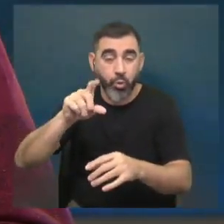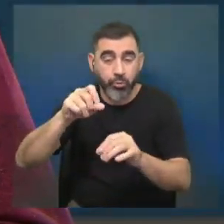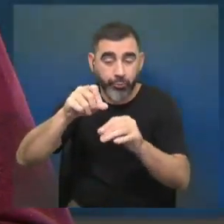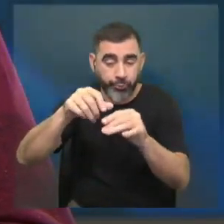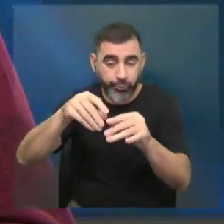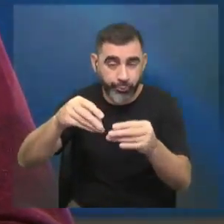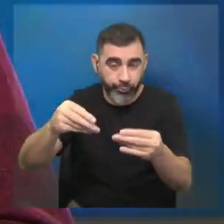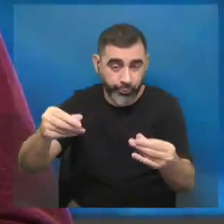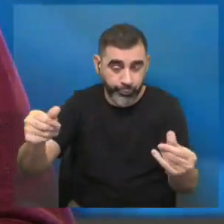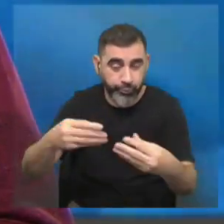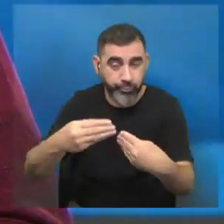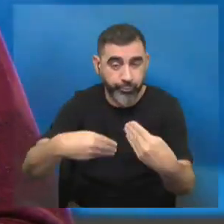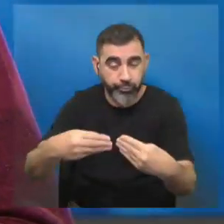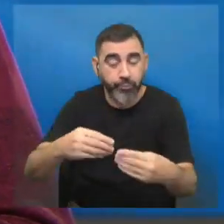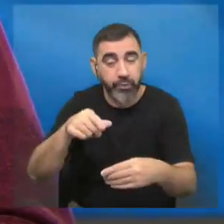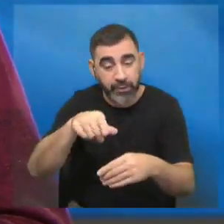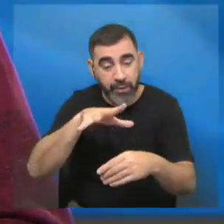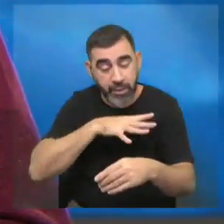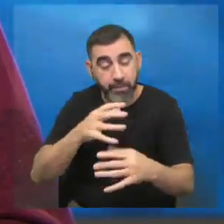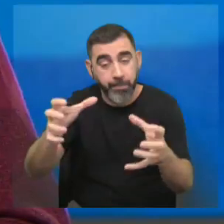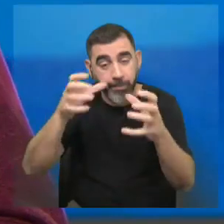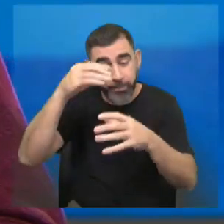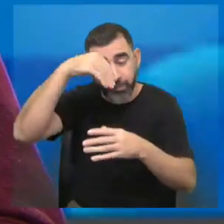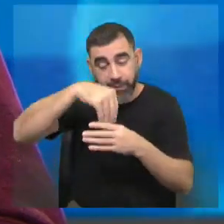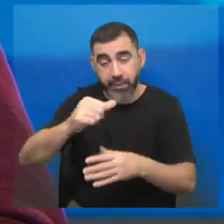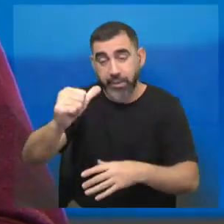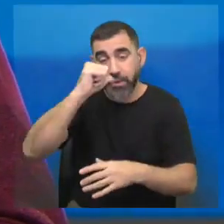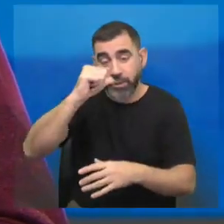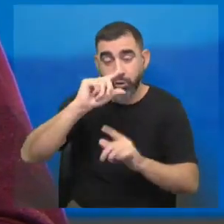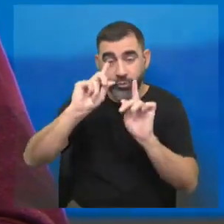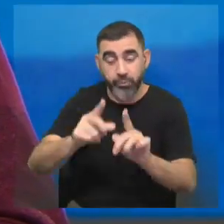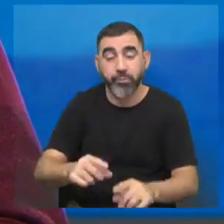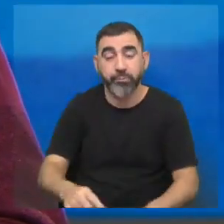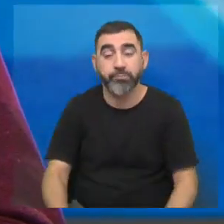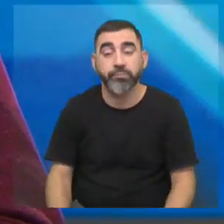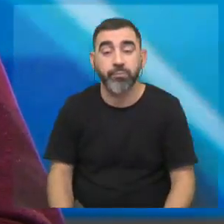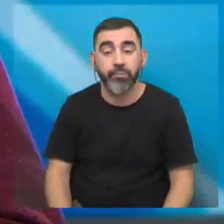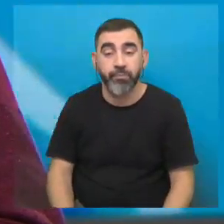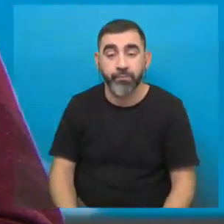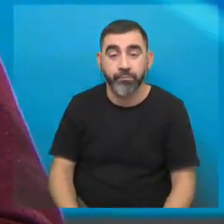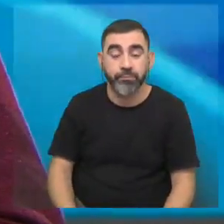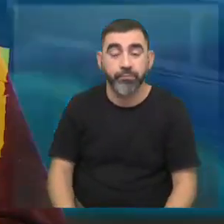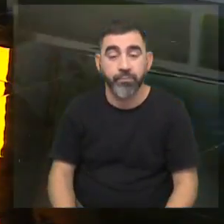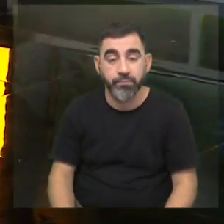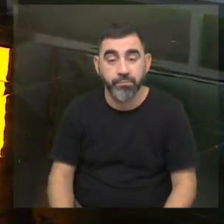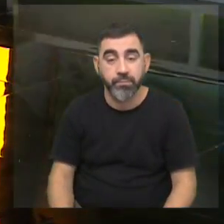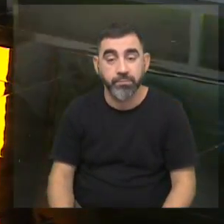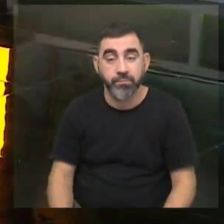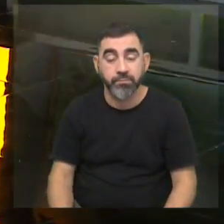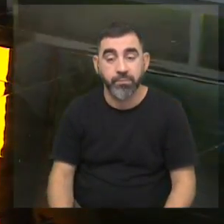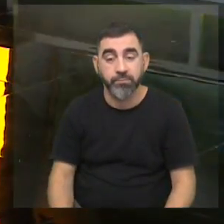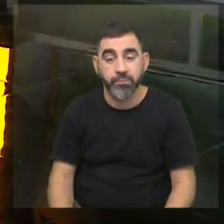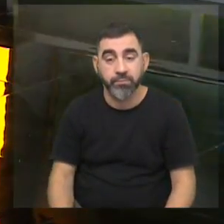Guerra y los satélites, ¿no? Este tipo de tecnologías es transparente a los rayos X. Entonces, también en